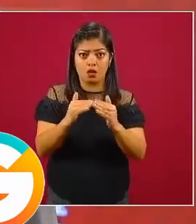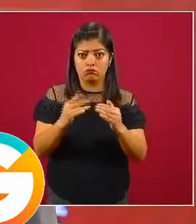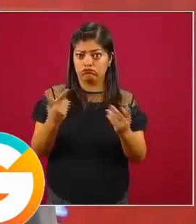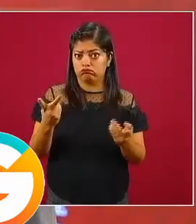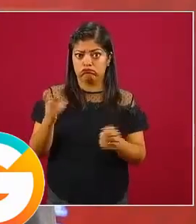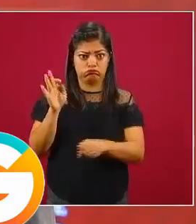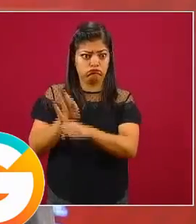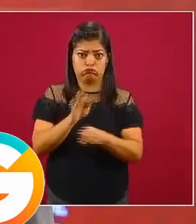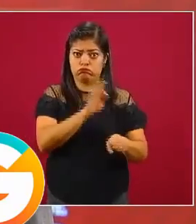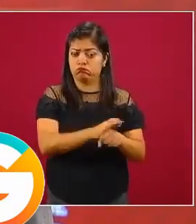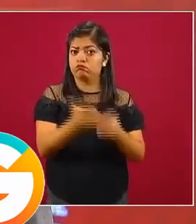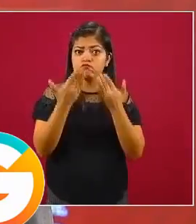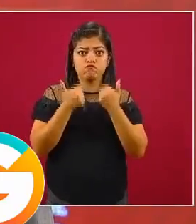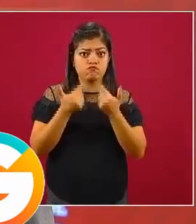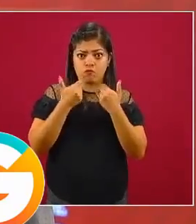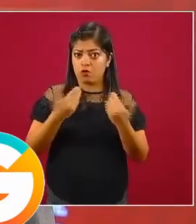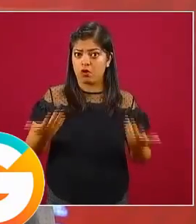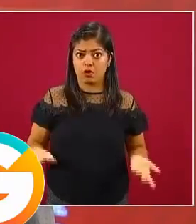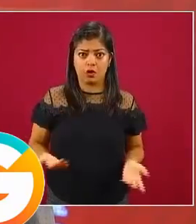sin distinción,